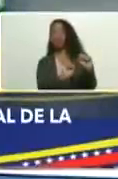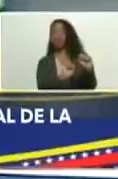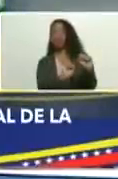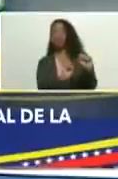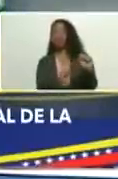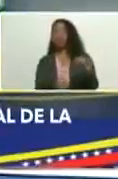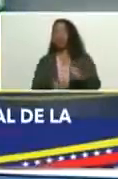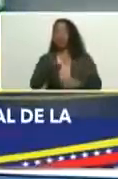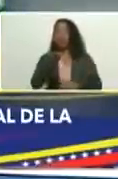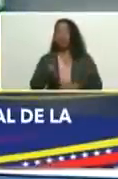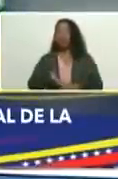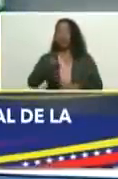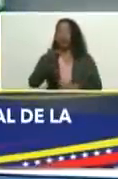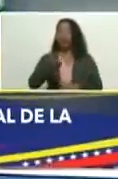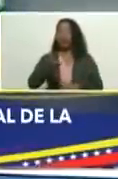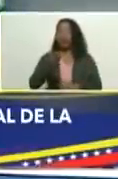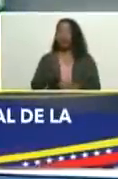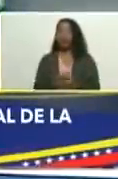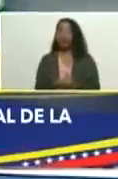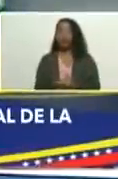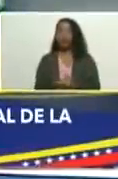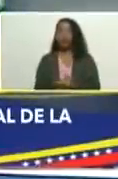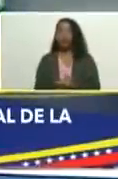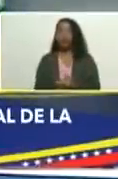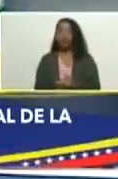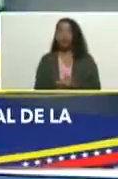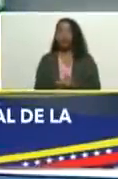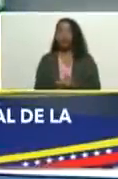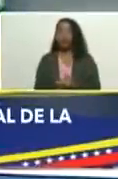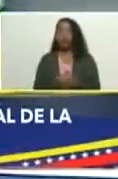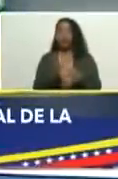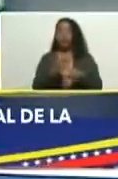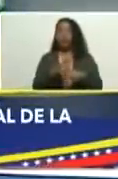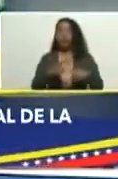fundamental y creciente la necesidad